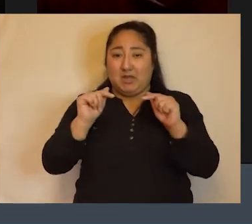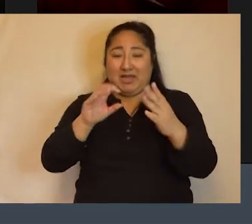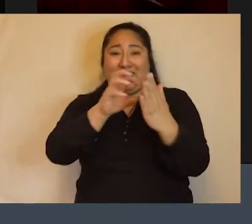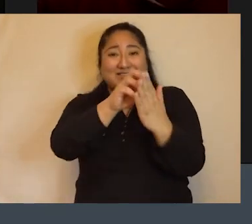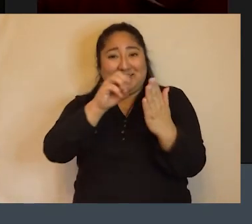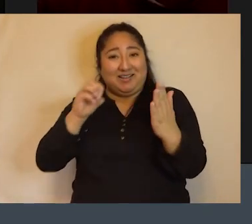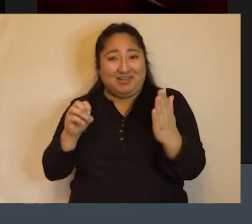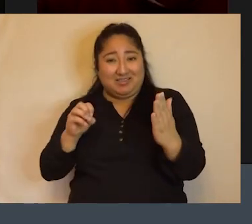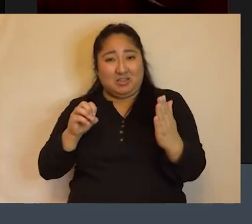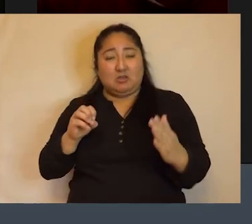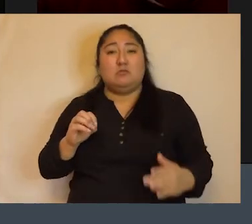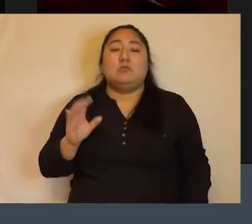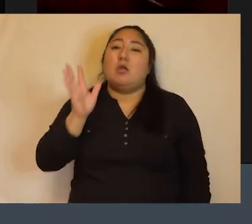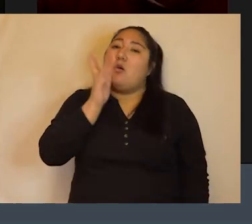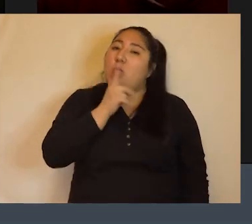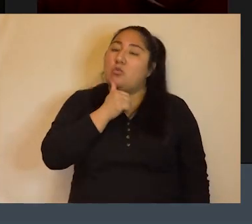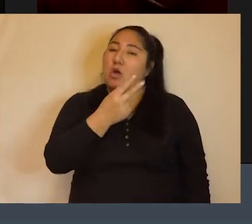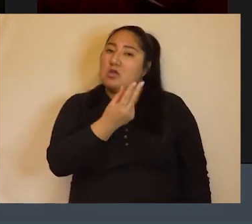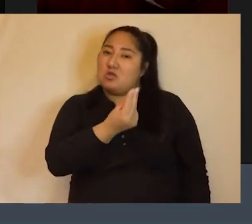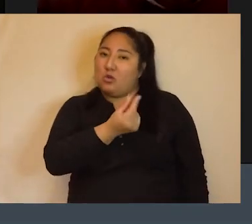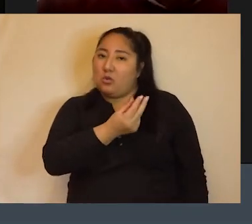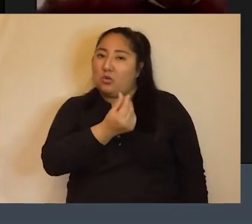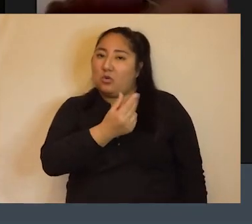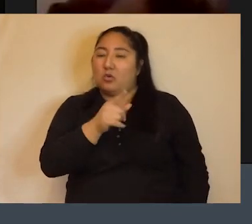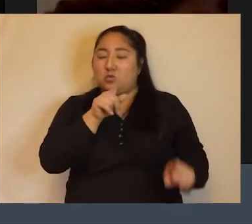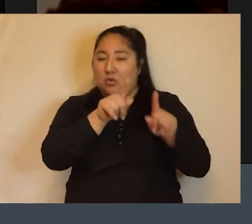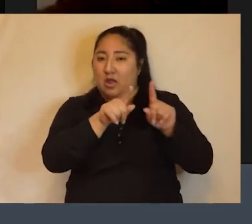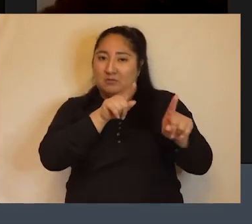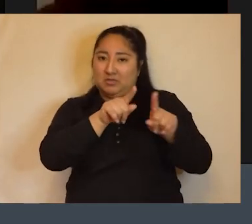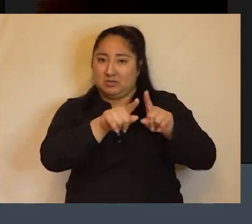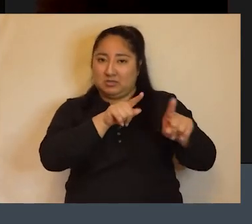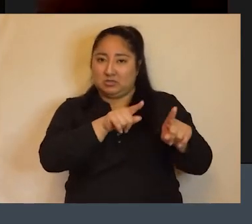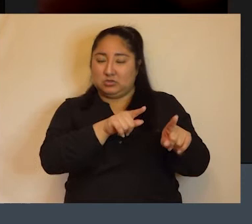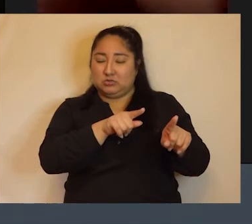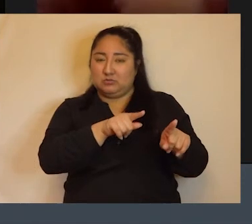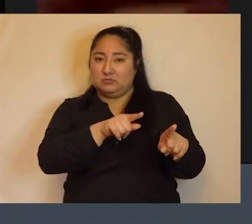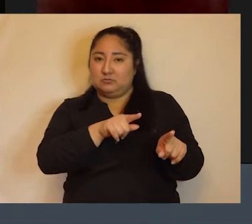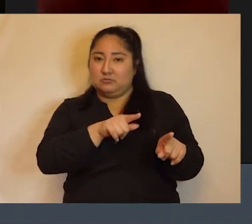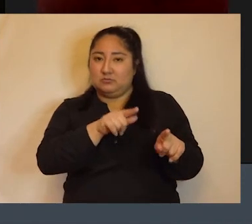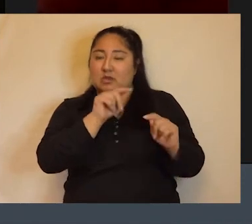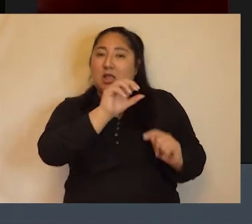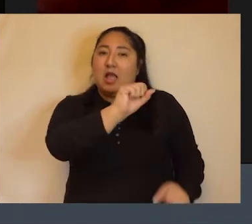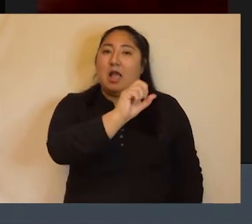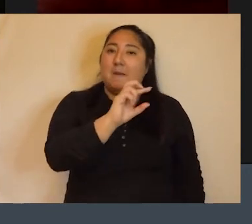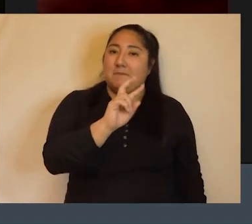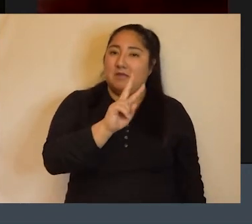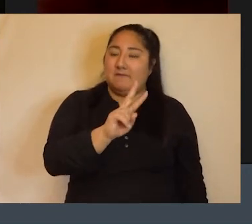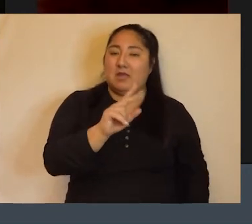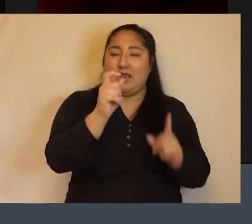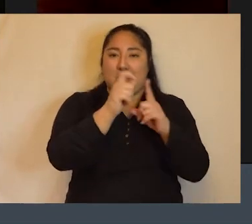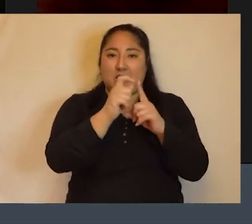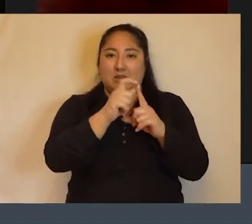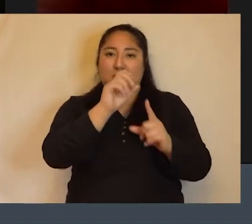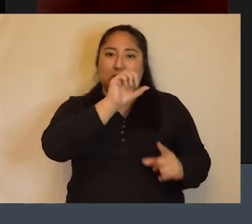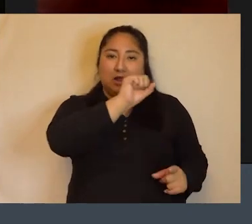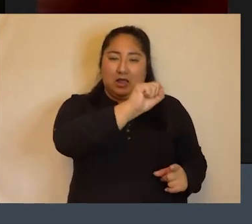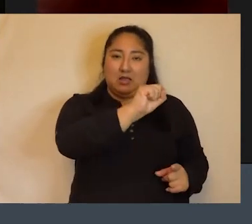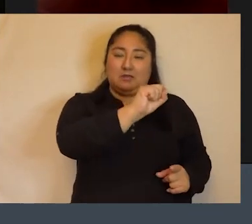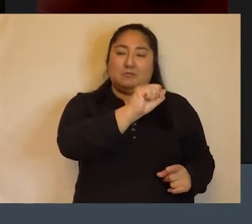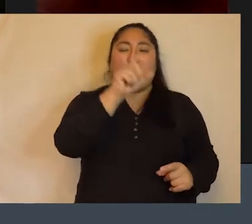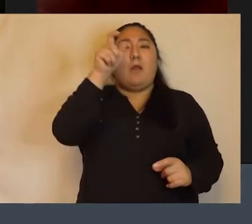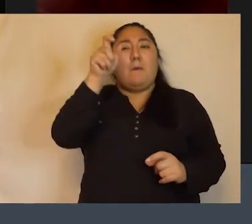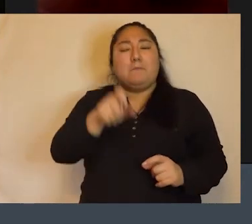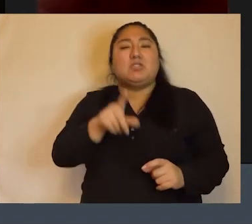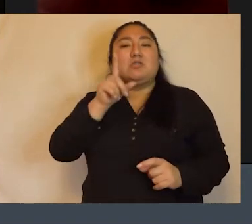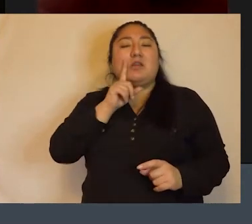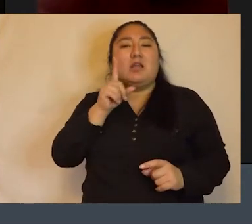Para este retiro en particular, que no tiene costos de administración, ¿ya?, solamente APB letra A para